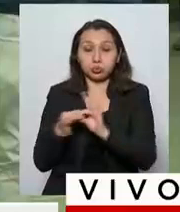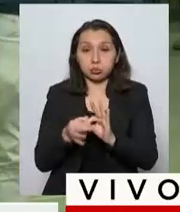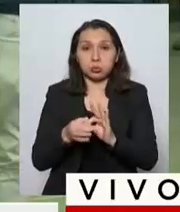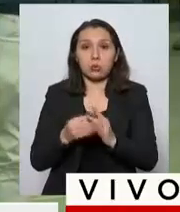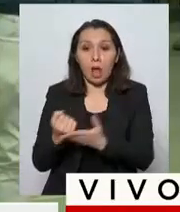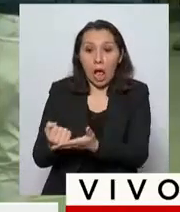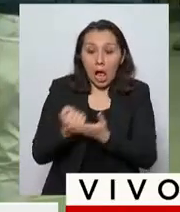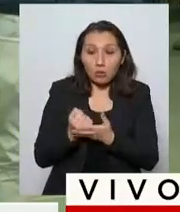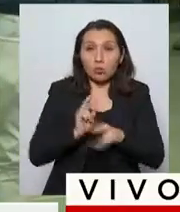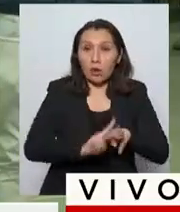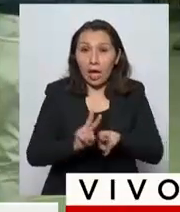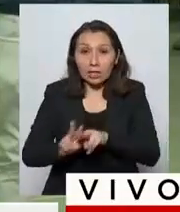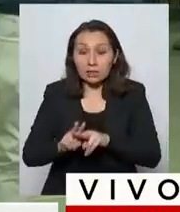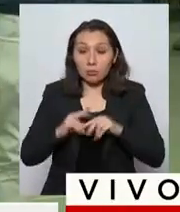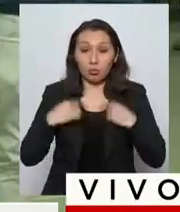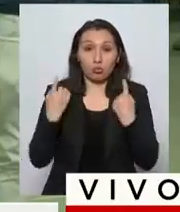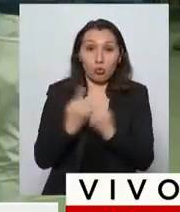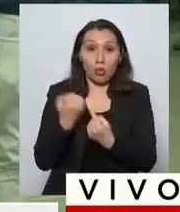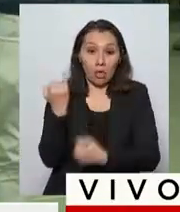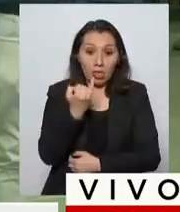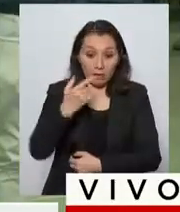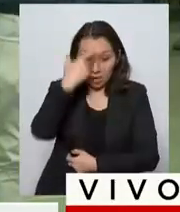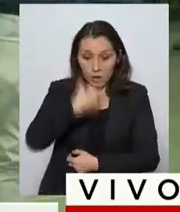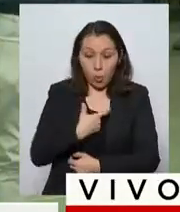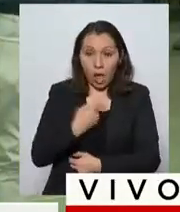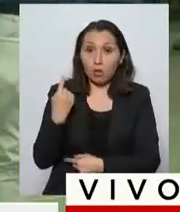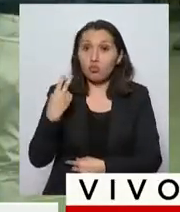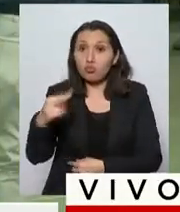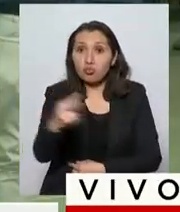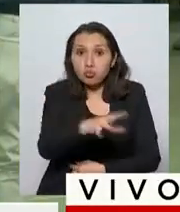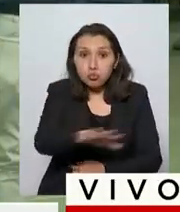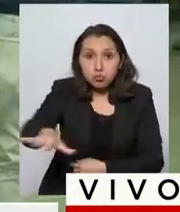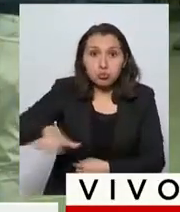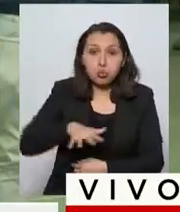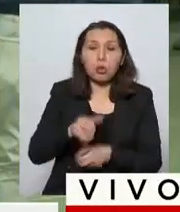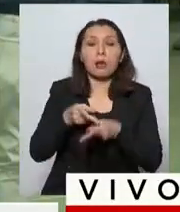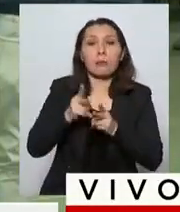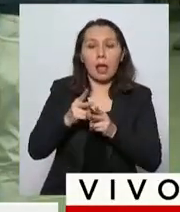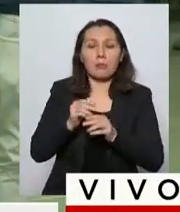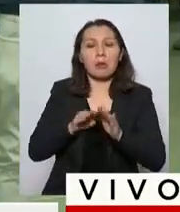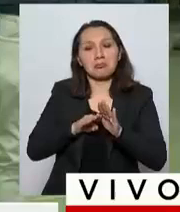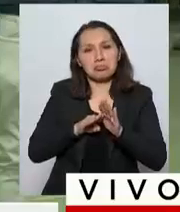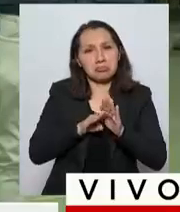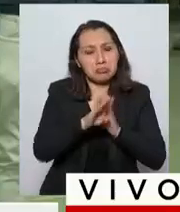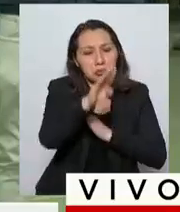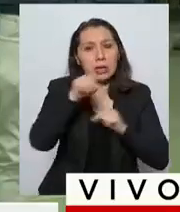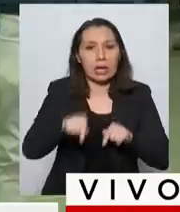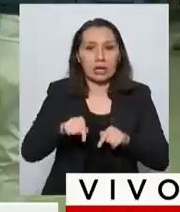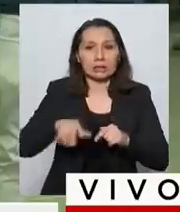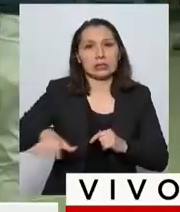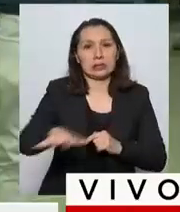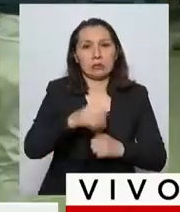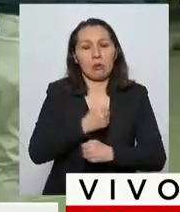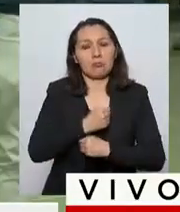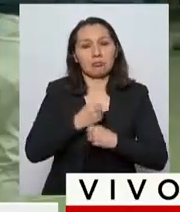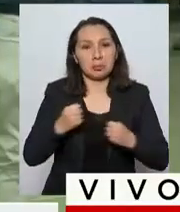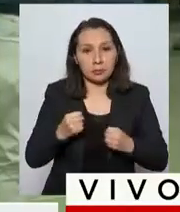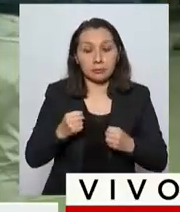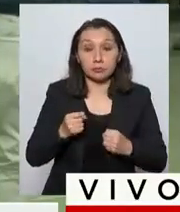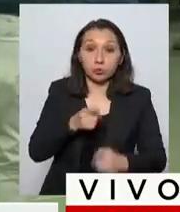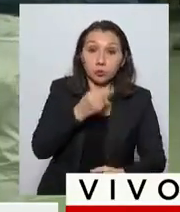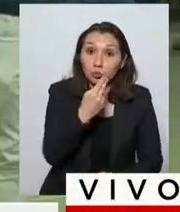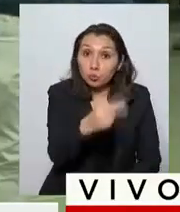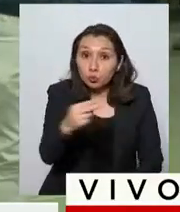actitudes y colaboraciones que hacemos en forma individual, las que nos van a permitir superar esta situación. Como